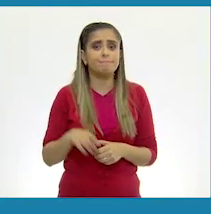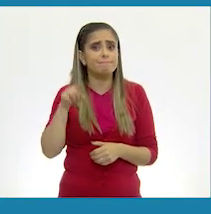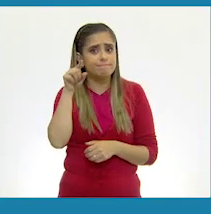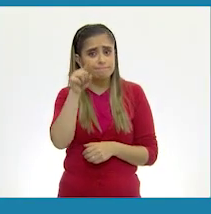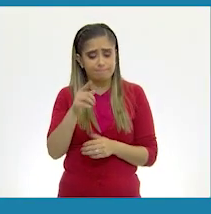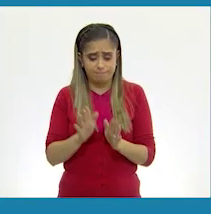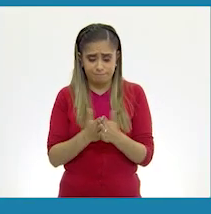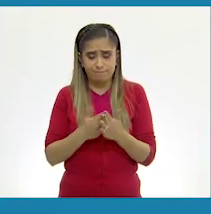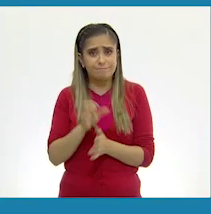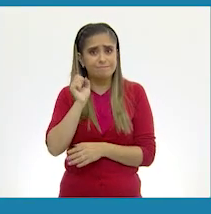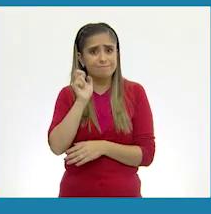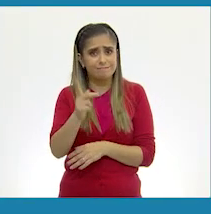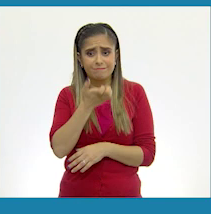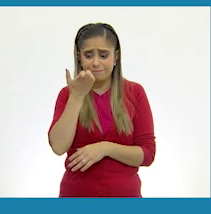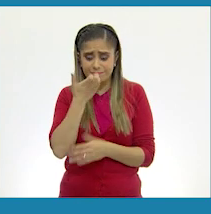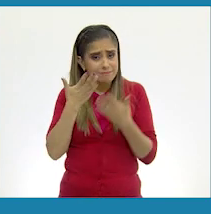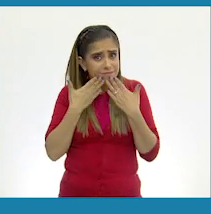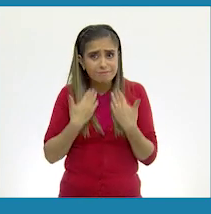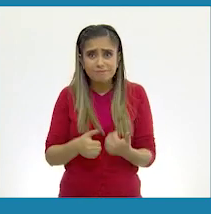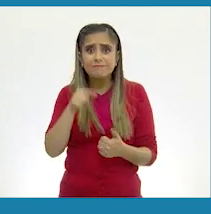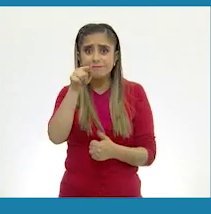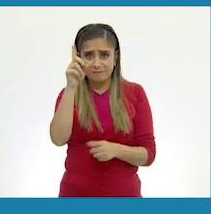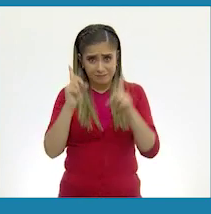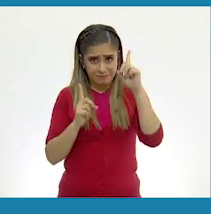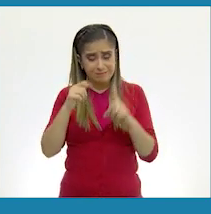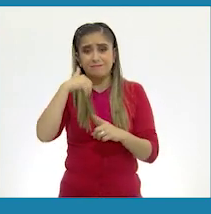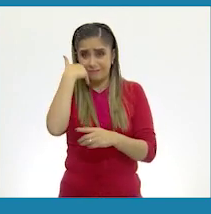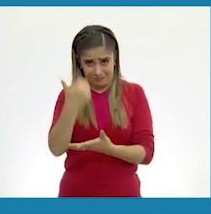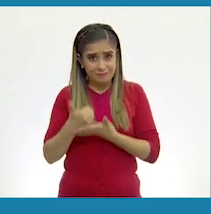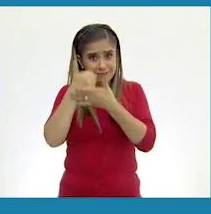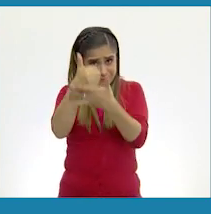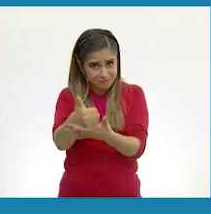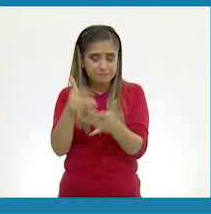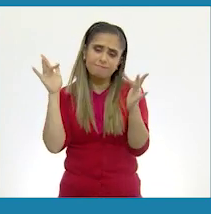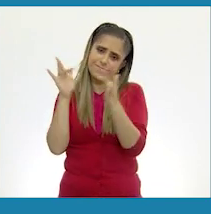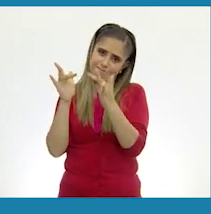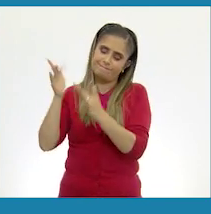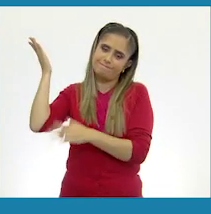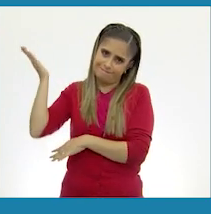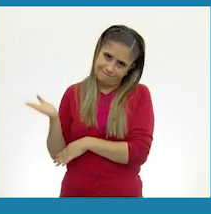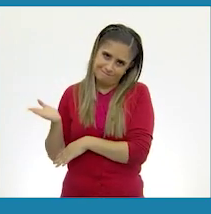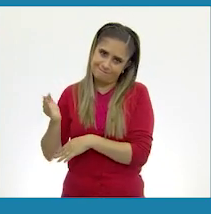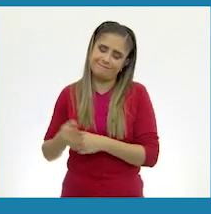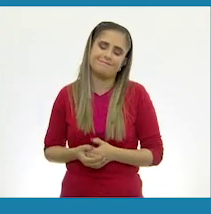Si no tienes el libro de texto o necesitas ayuda para responder las preguntas, contáctanos.